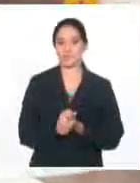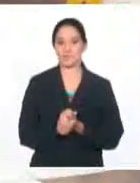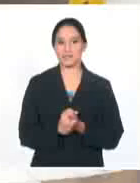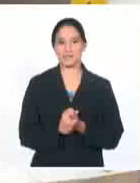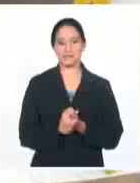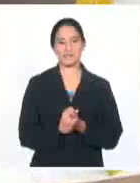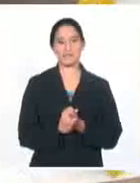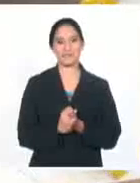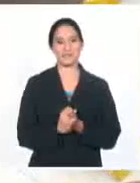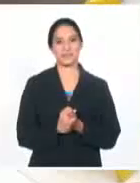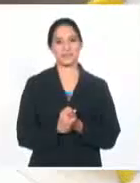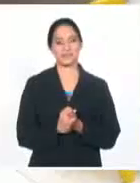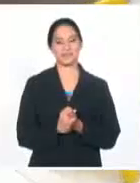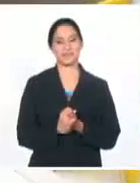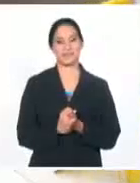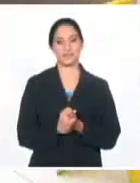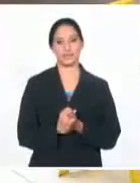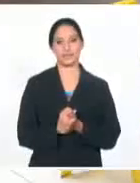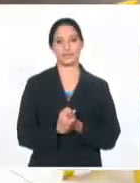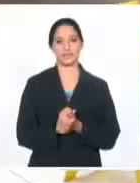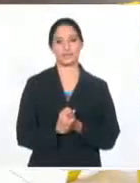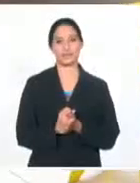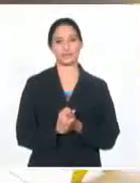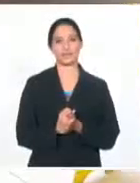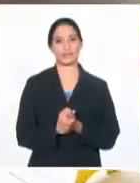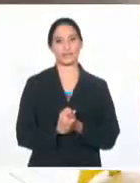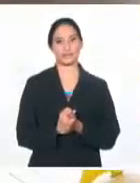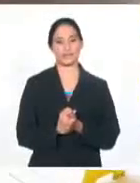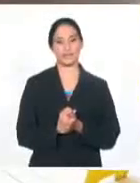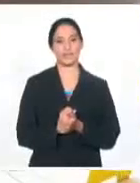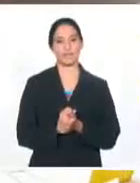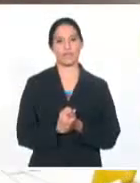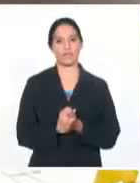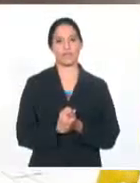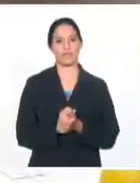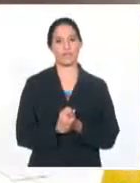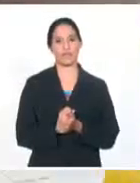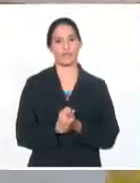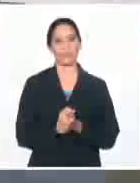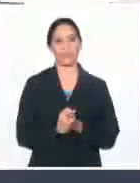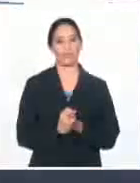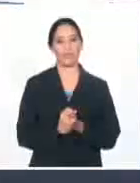de Chile, Pavel Otero, Canal Cubano de Noticias.